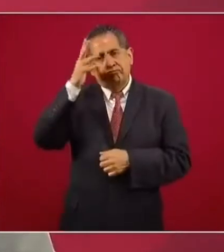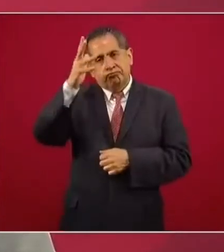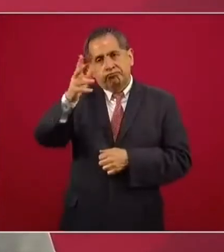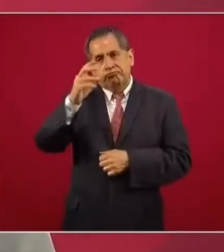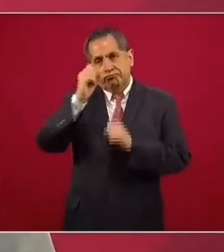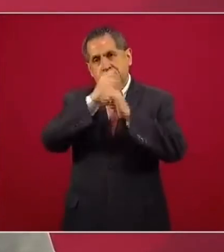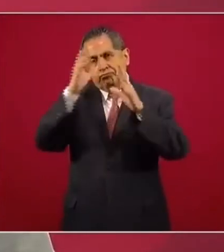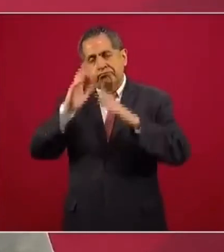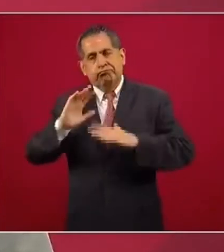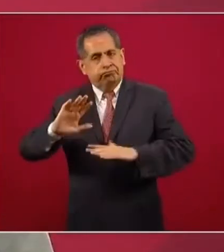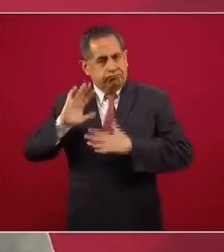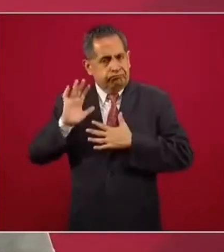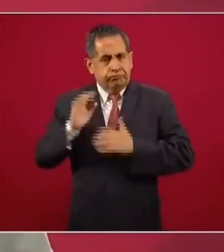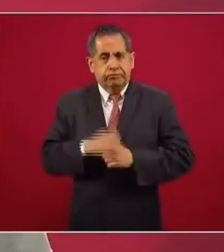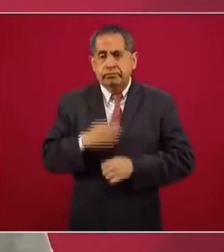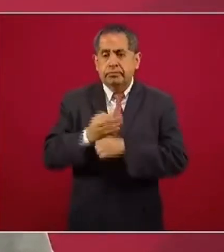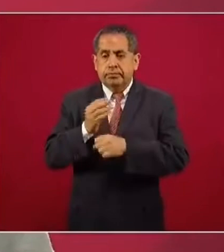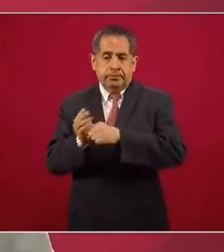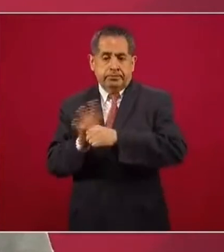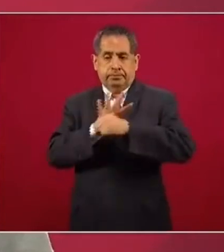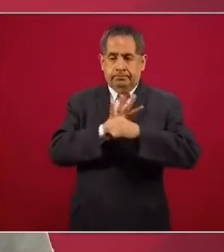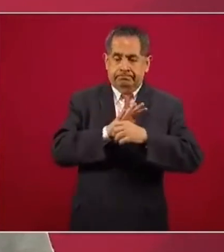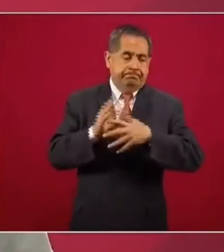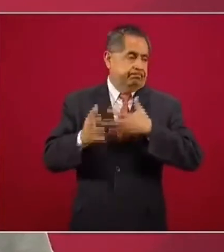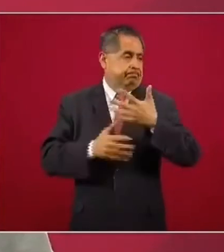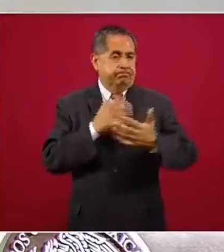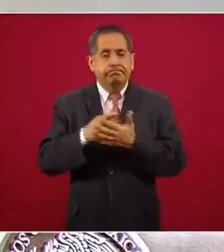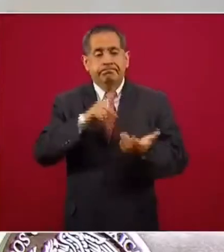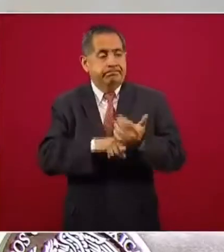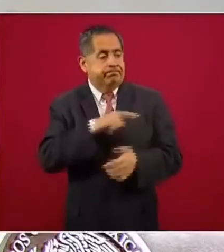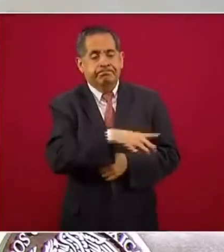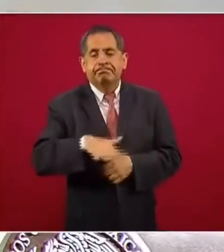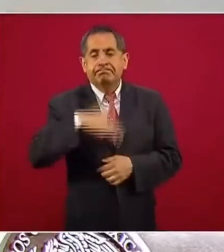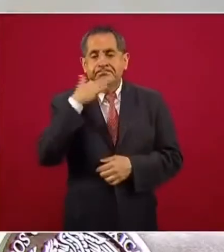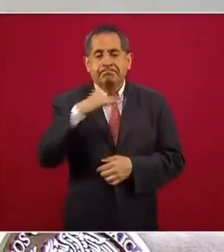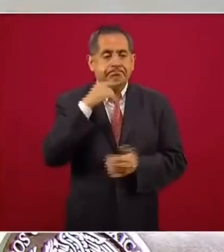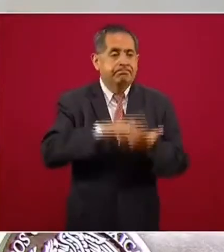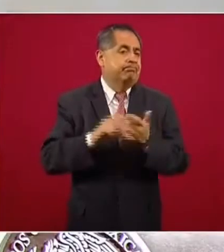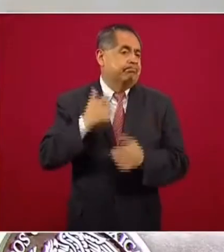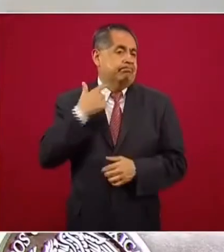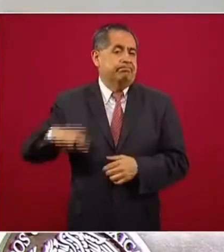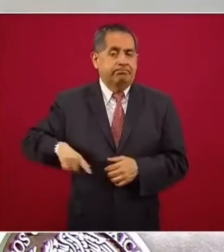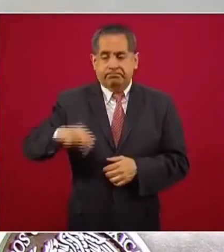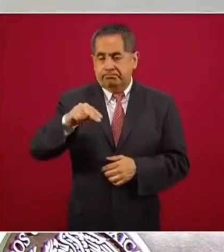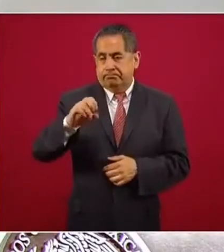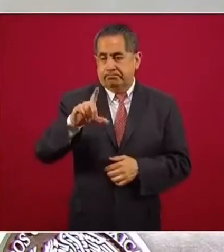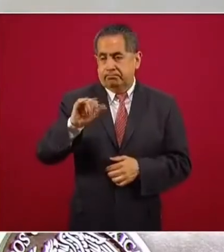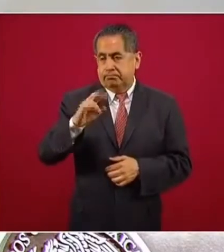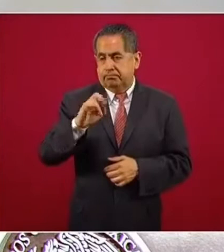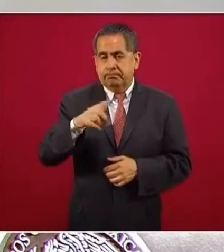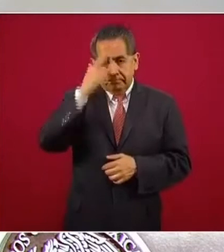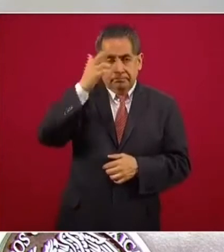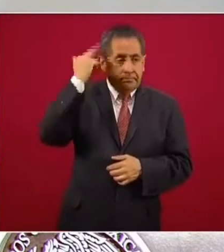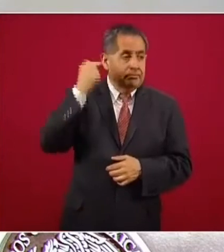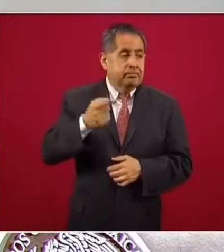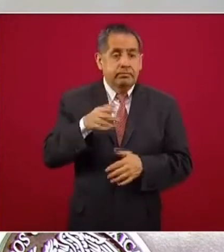solo nos ha bloqueado esta epidemia, también y desde luego la corrupción de los gobiernos neoliberales que dejaron en el